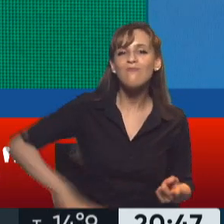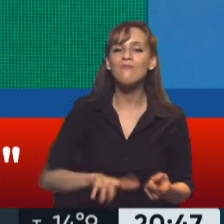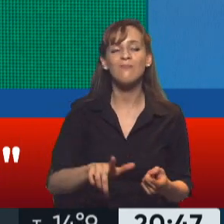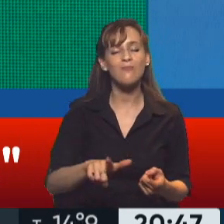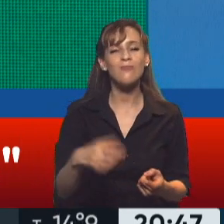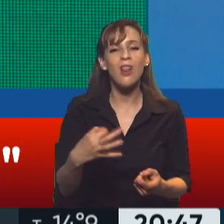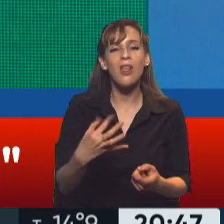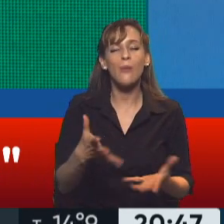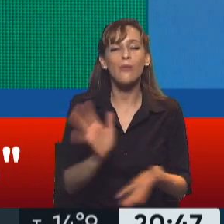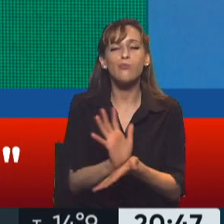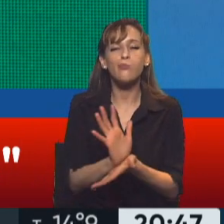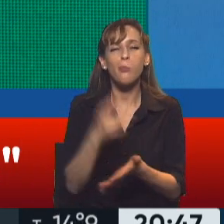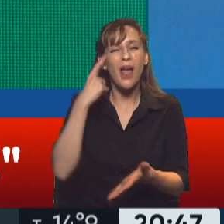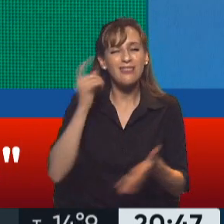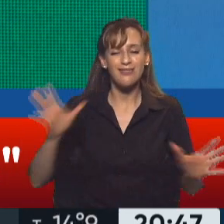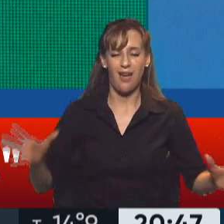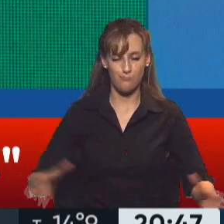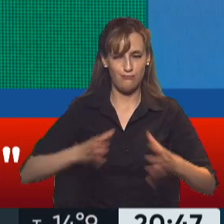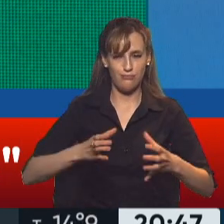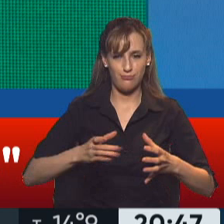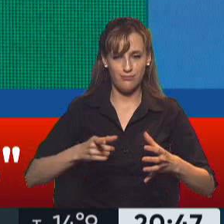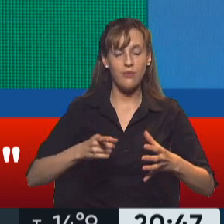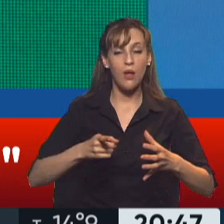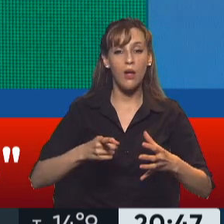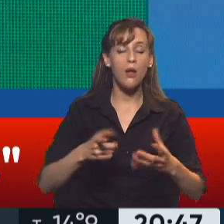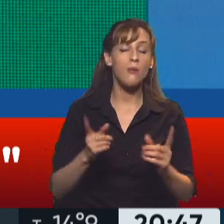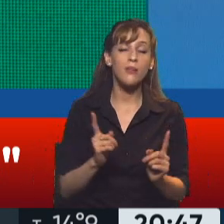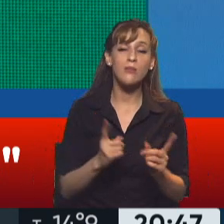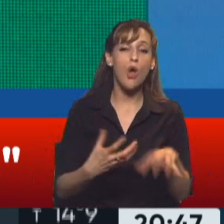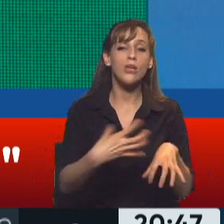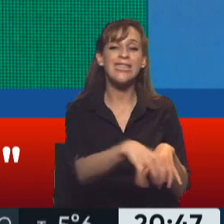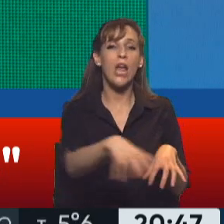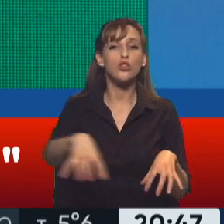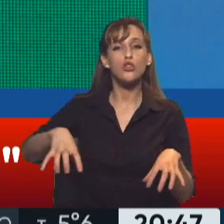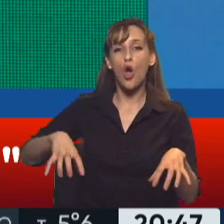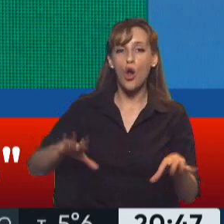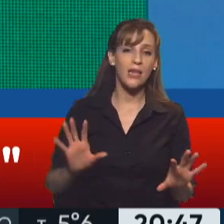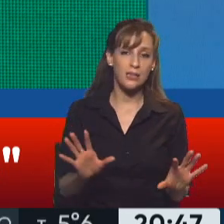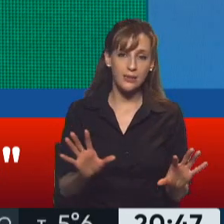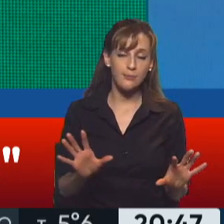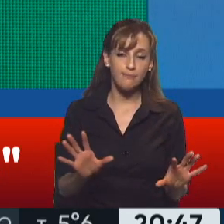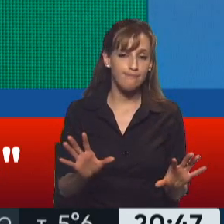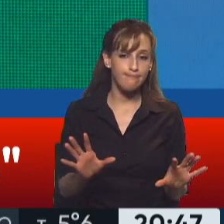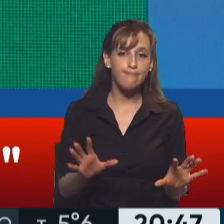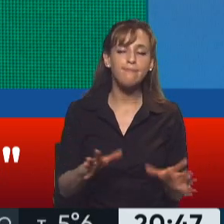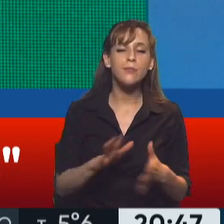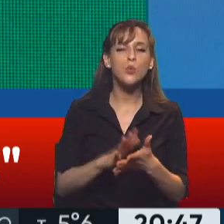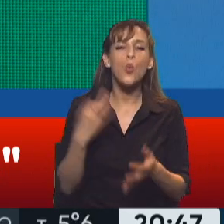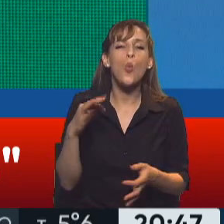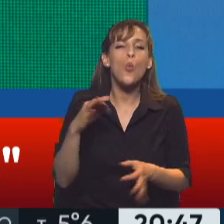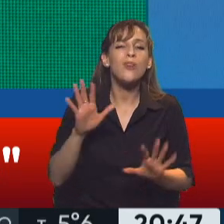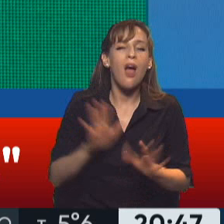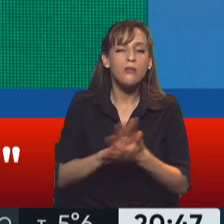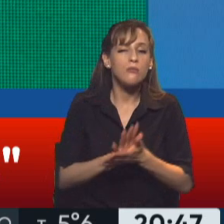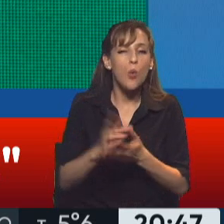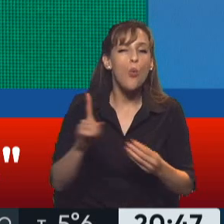colectivo. Ajá. En ausencia de eso, como sucede con cualquier sector, sectores medios, sectores altos, la única alternativa a mano es